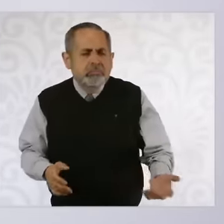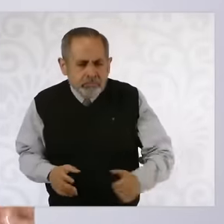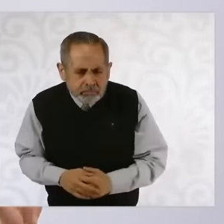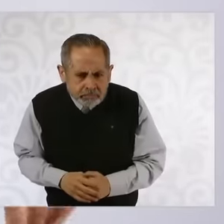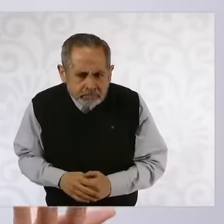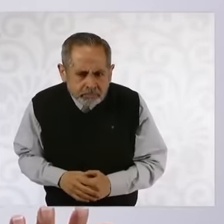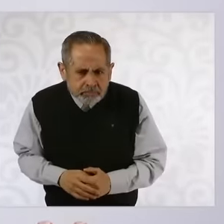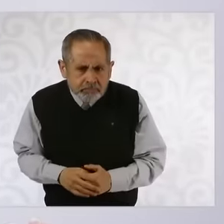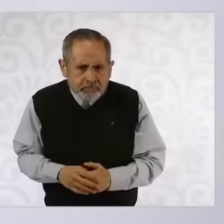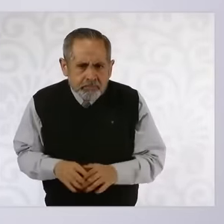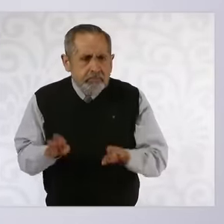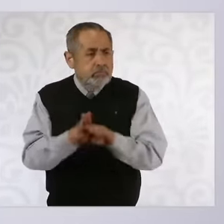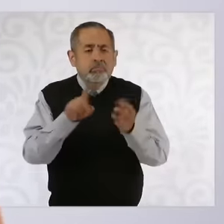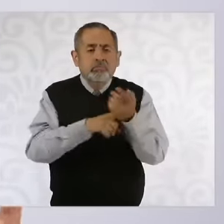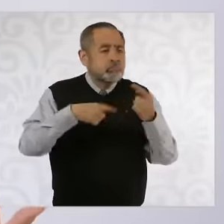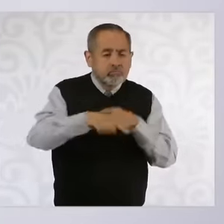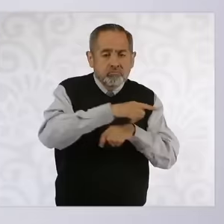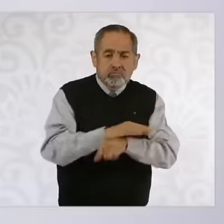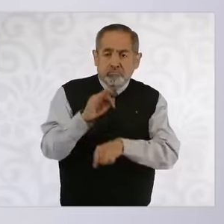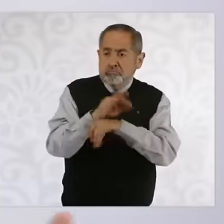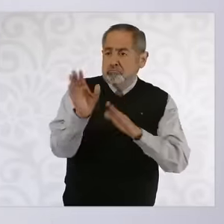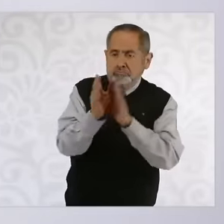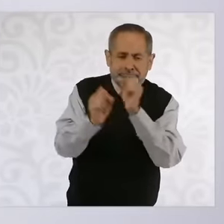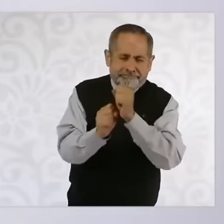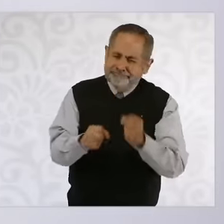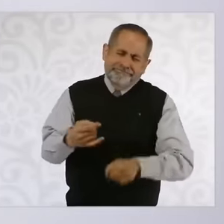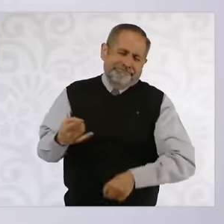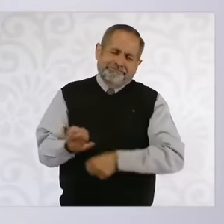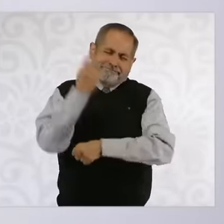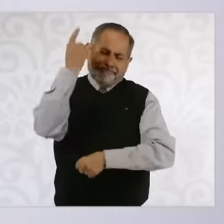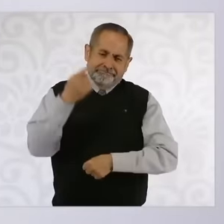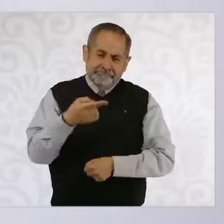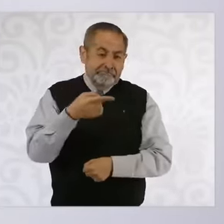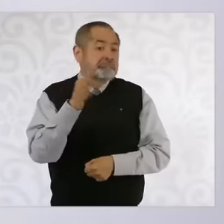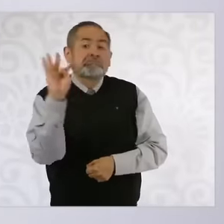¿Que defienden la Constitución? Bueno, si defendieran la Constitución,